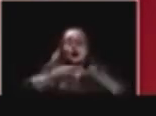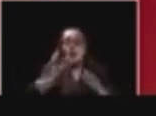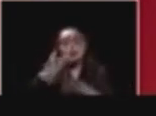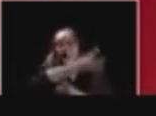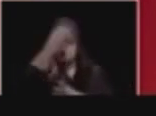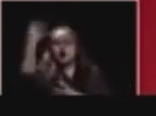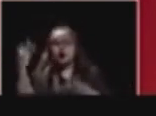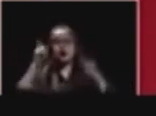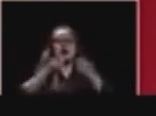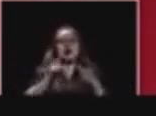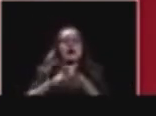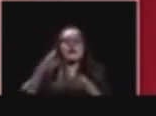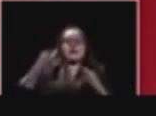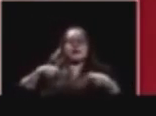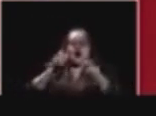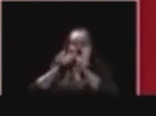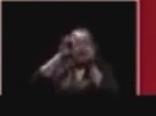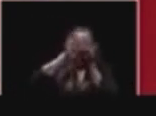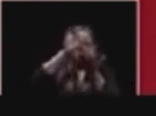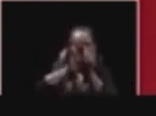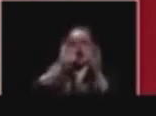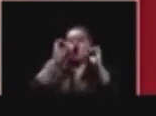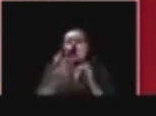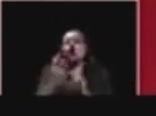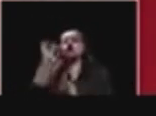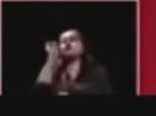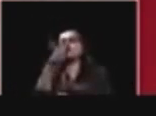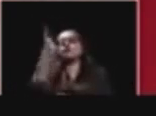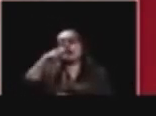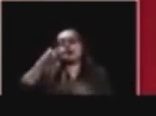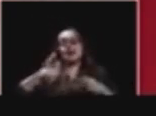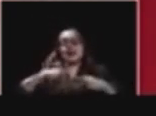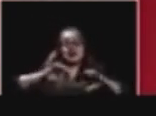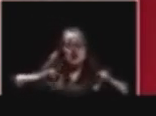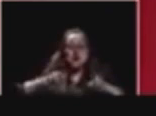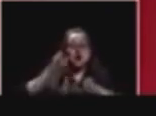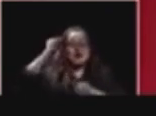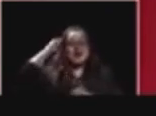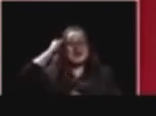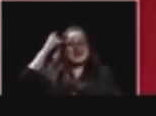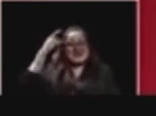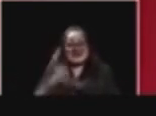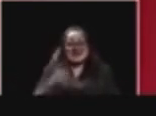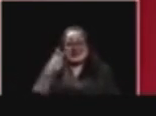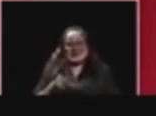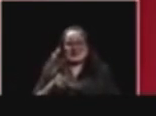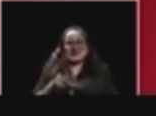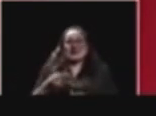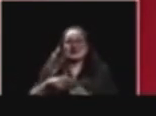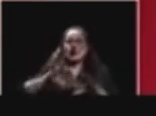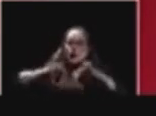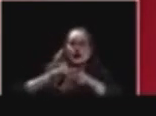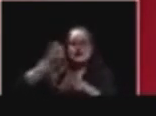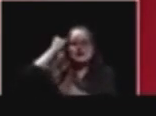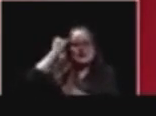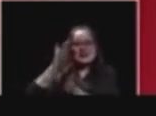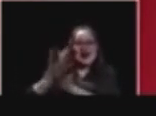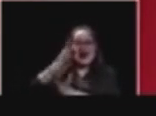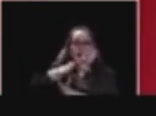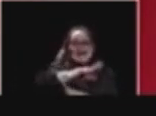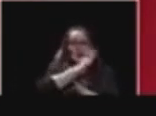LGBTTI, personas con alguna discapacidad y los derechos de los pueblos originarios y comunidades